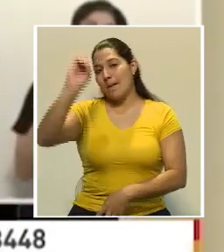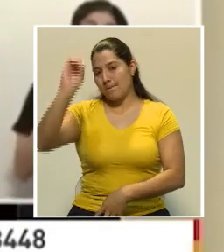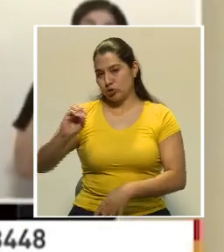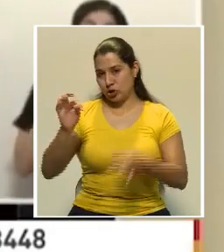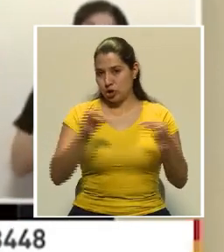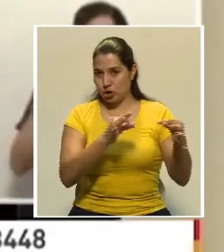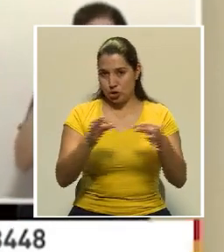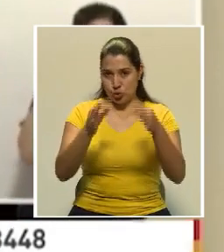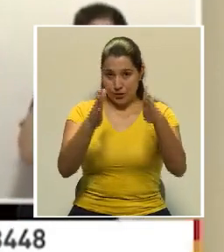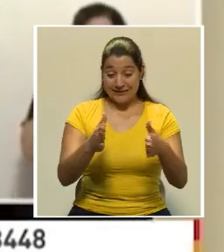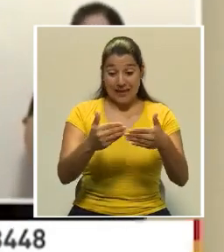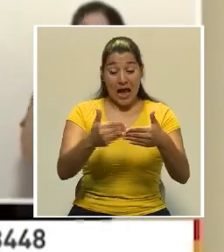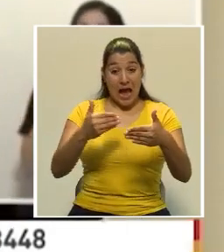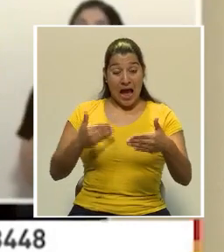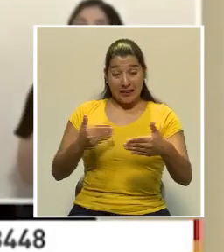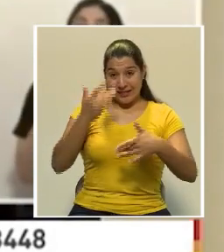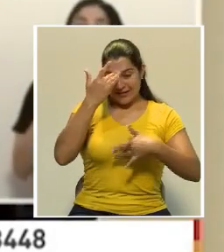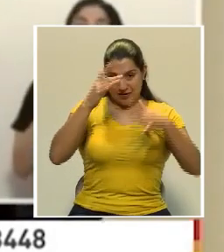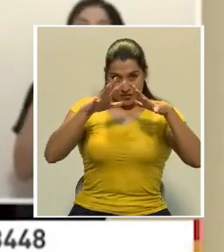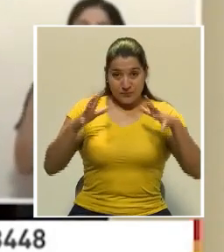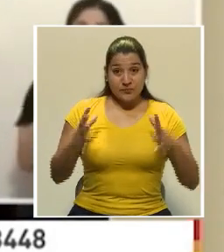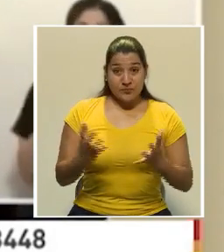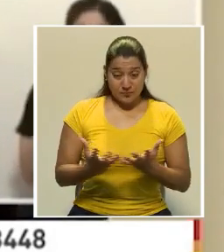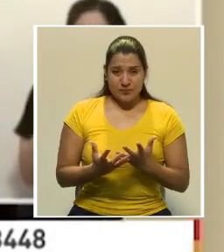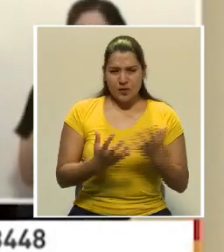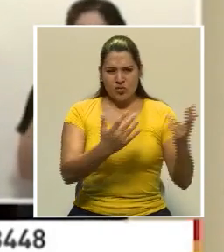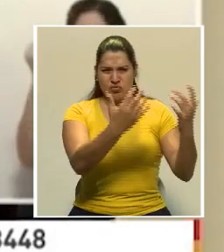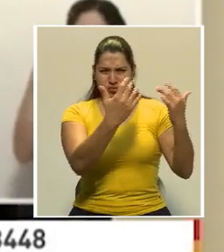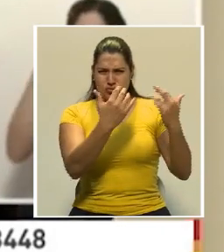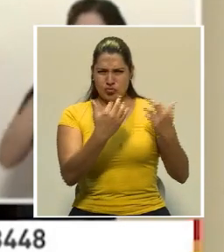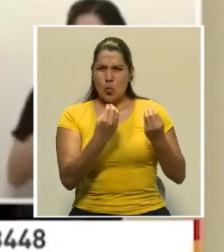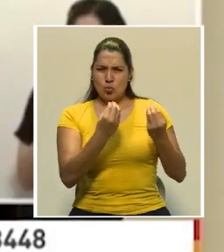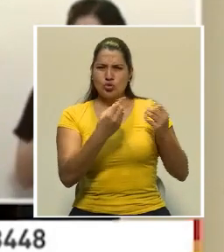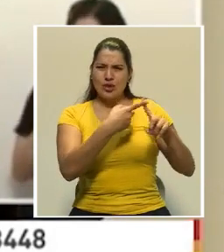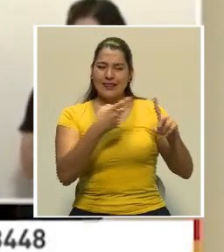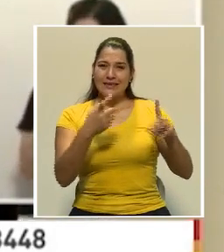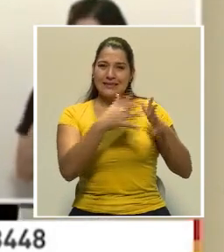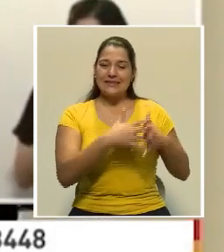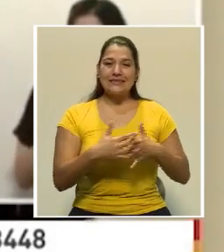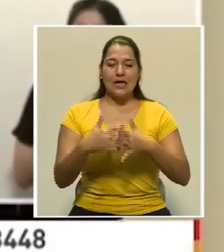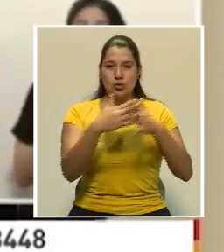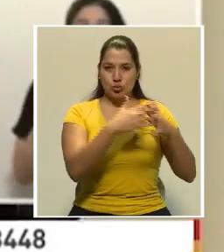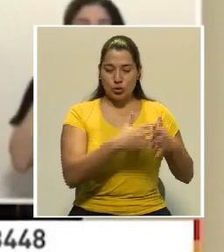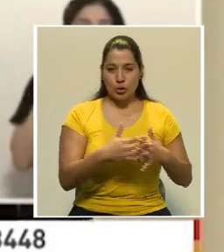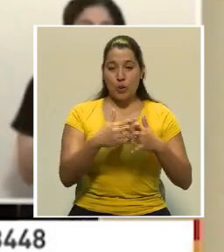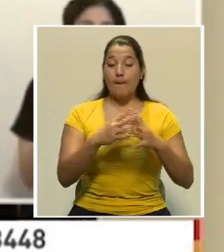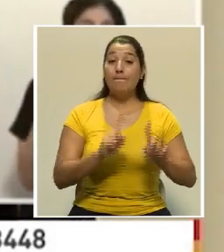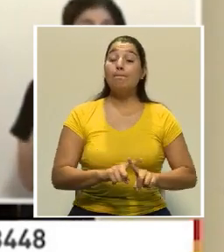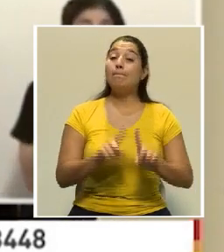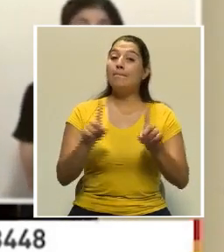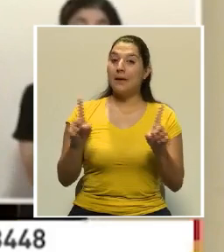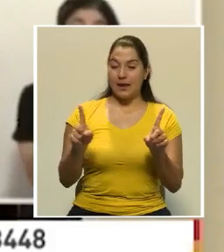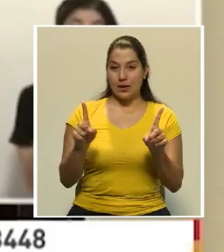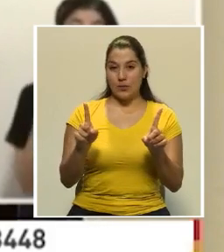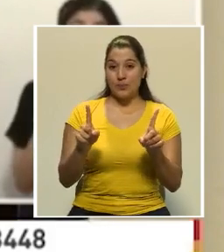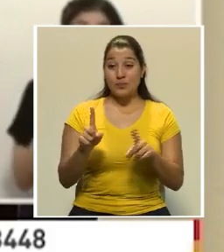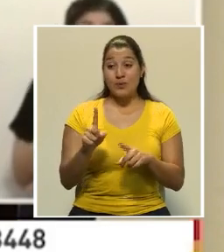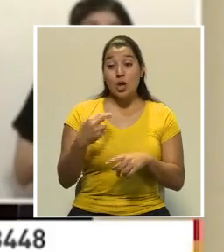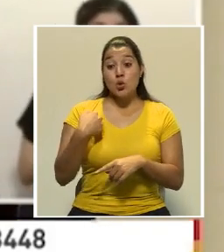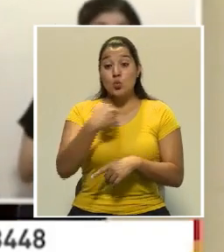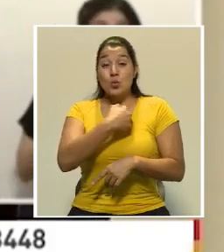de la pandemia venían a Costa Rica desde los Estados Unidos. Pero a eso me refiero un poco cuando mencioné que esta toma